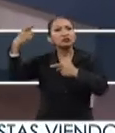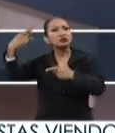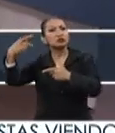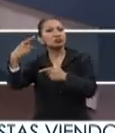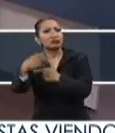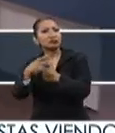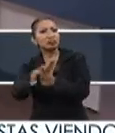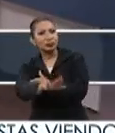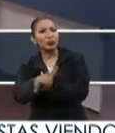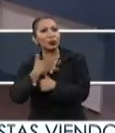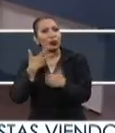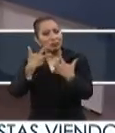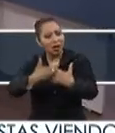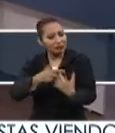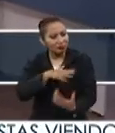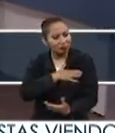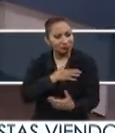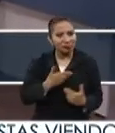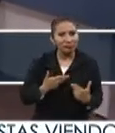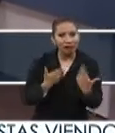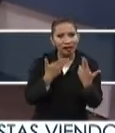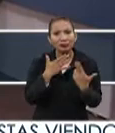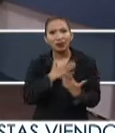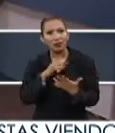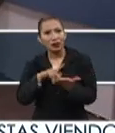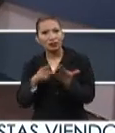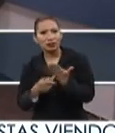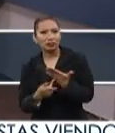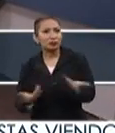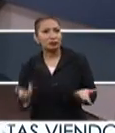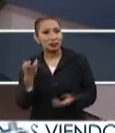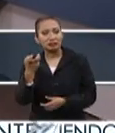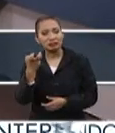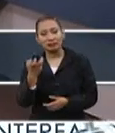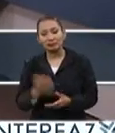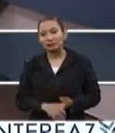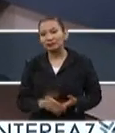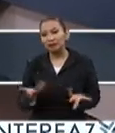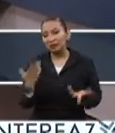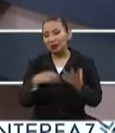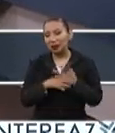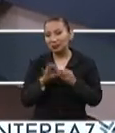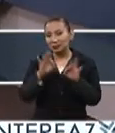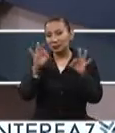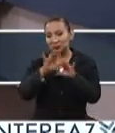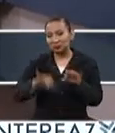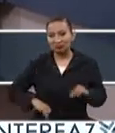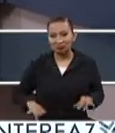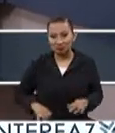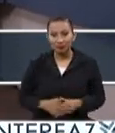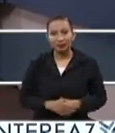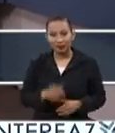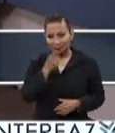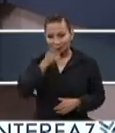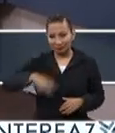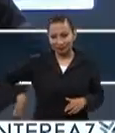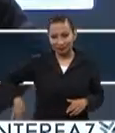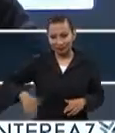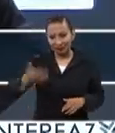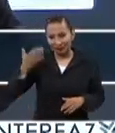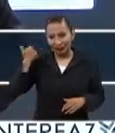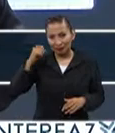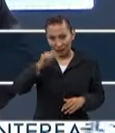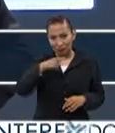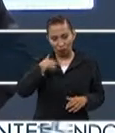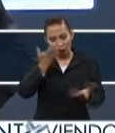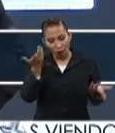propia empresa, tu propio proyecto, ¿no? Eso yo creo que es una de las cosas más interesantes. Claro, como les comentaba ahora sí que